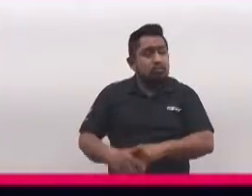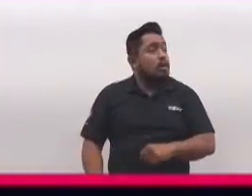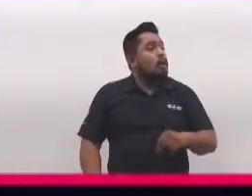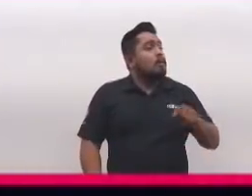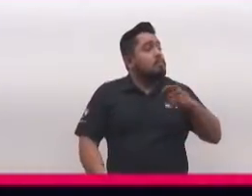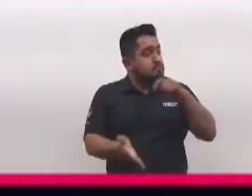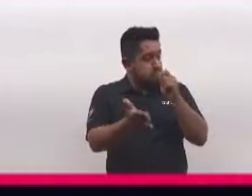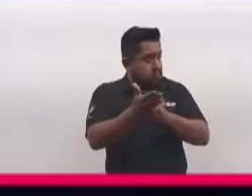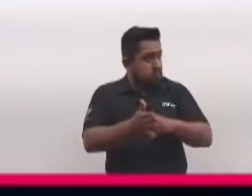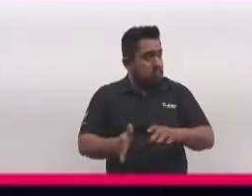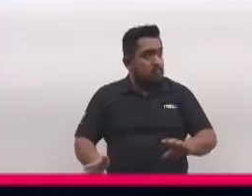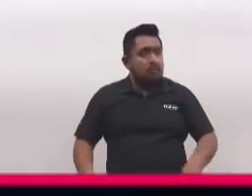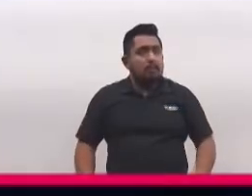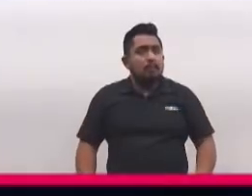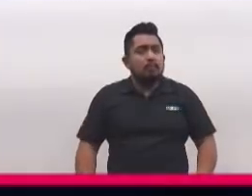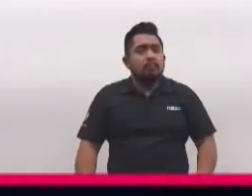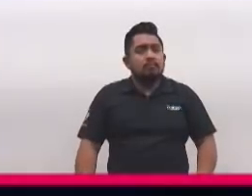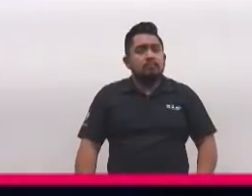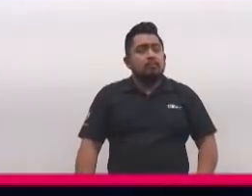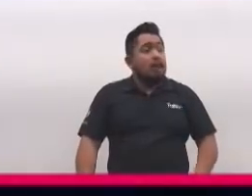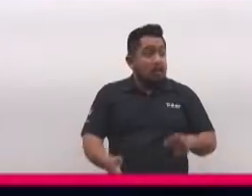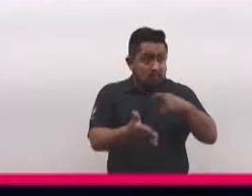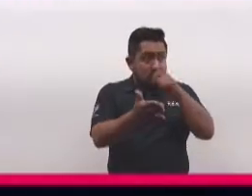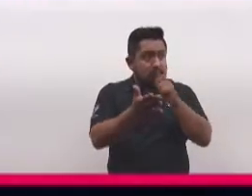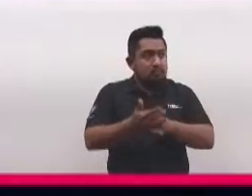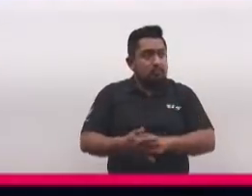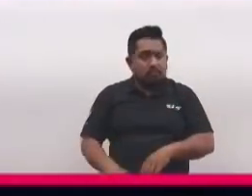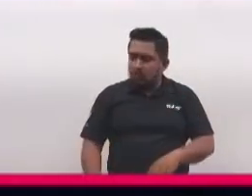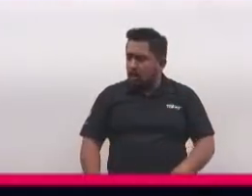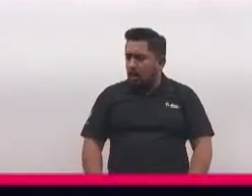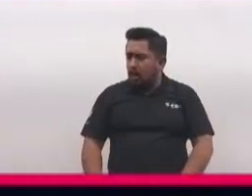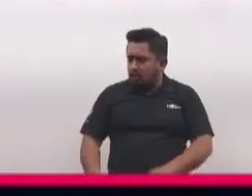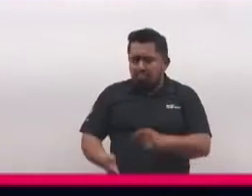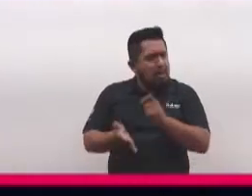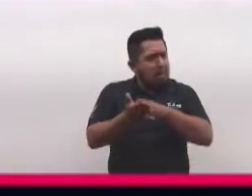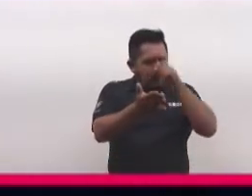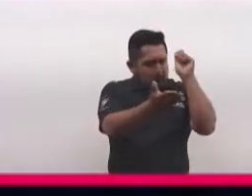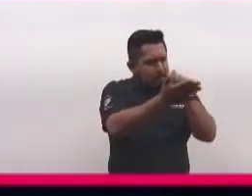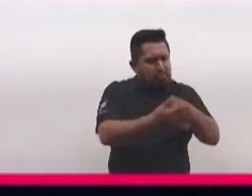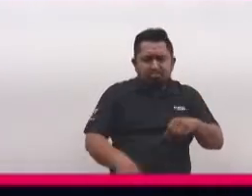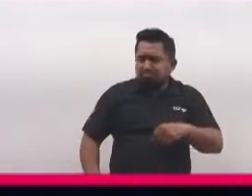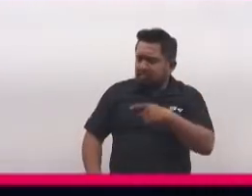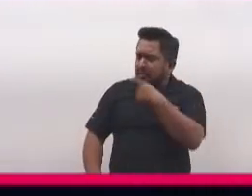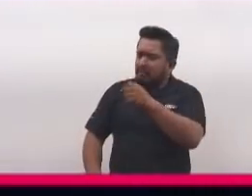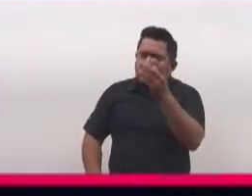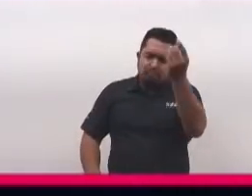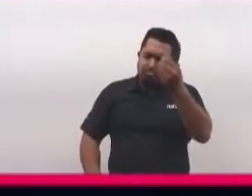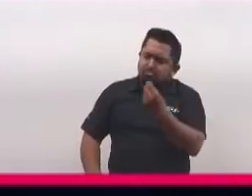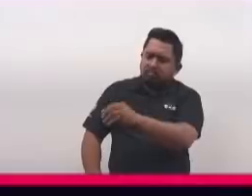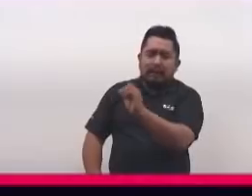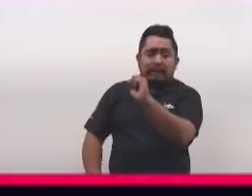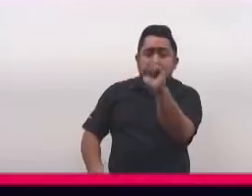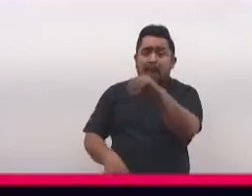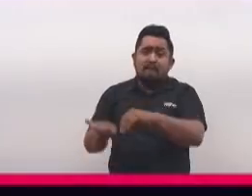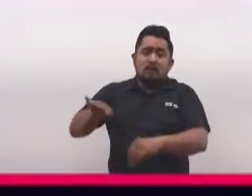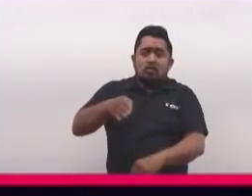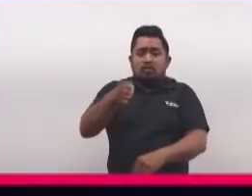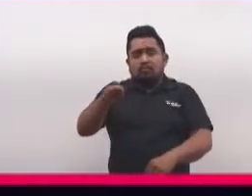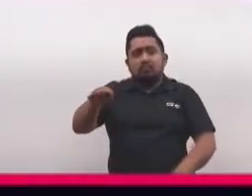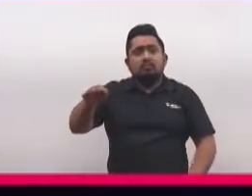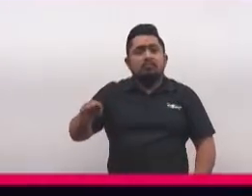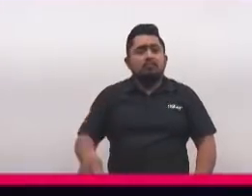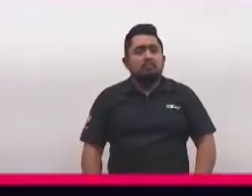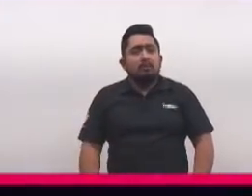se ha anticipado pero con un tiempo pues llévatelo ahí ni corto ni perezoso me entregó el cheque